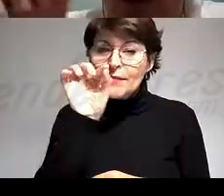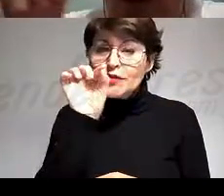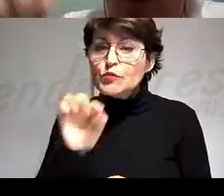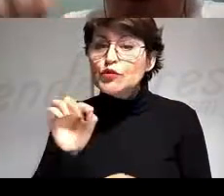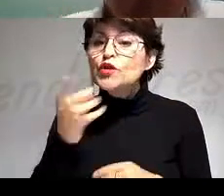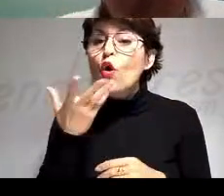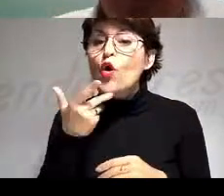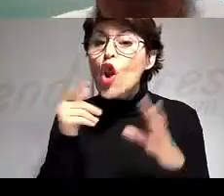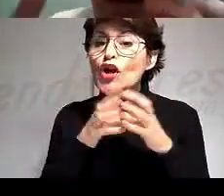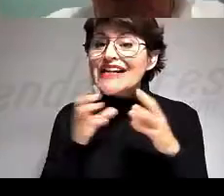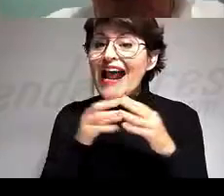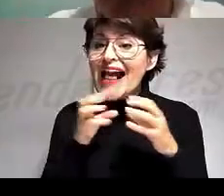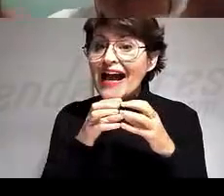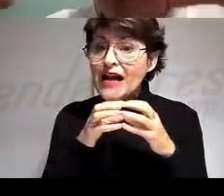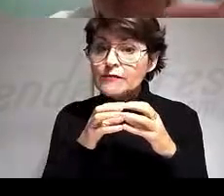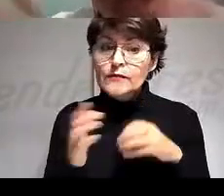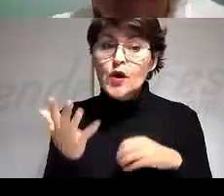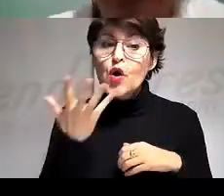naranja, los productos aquí, la